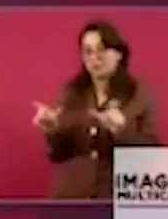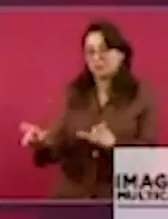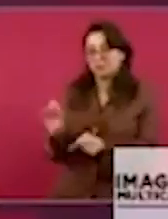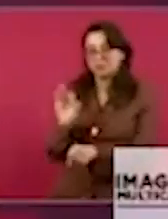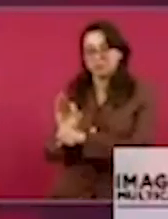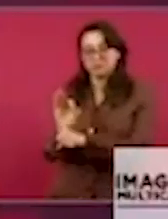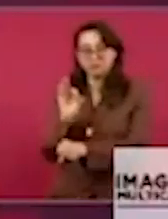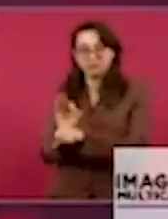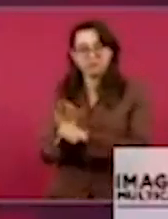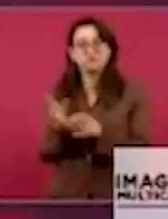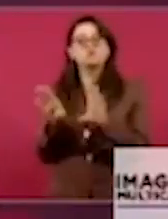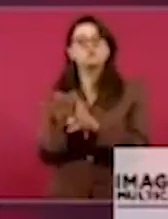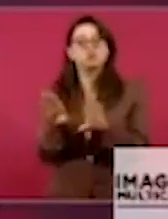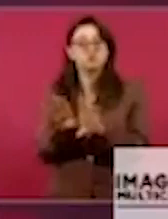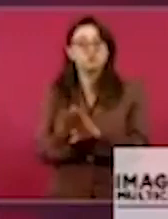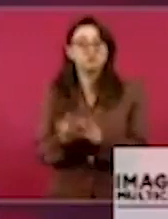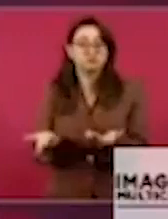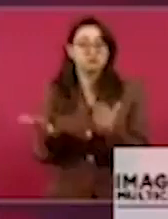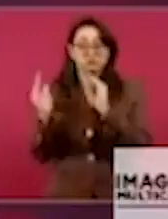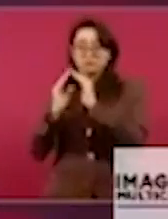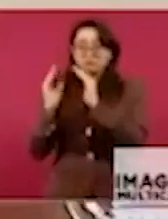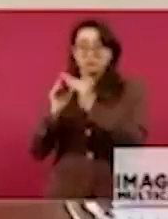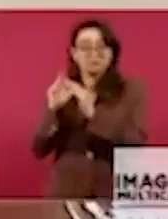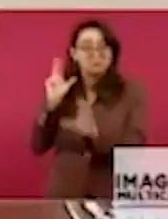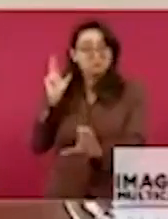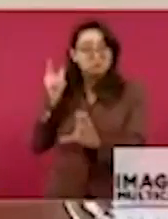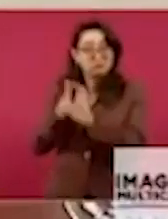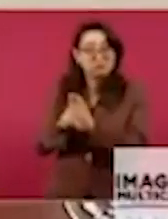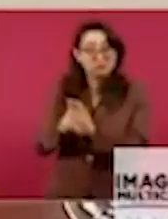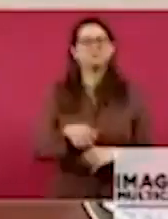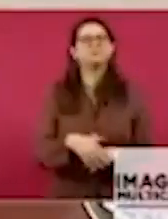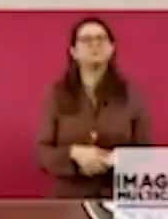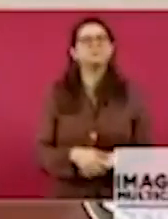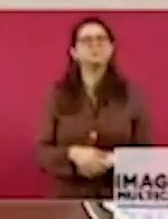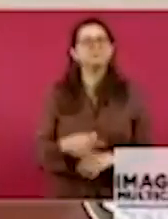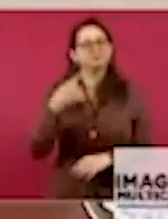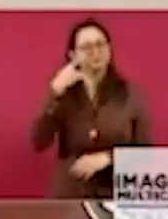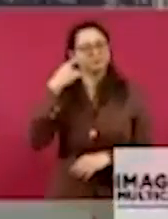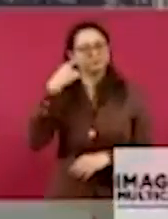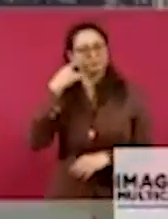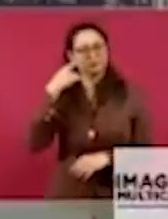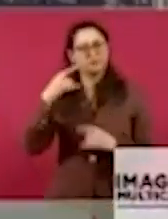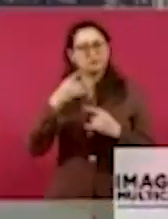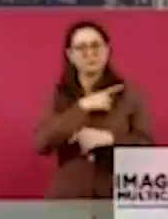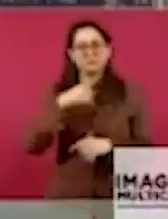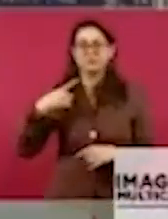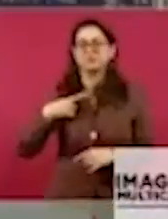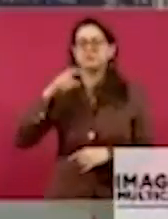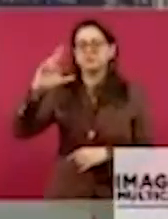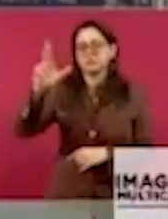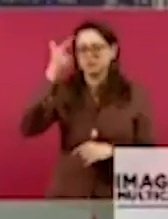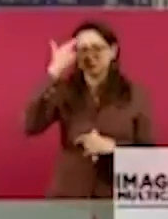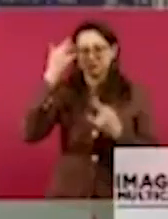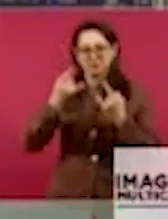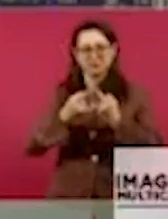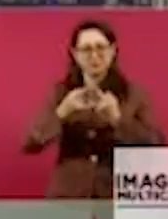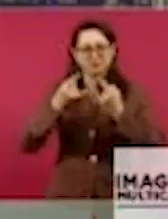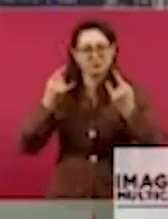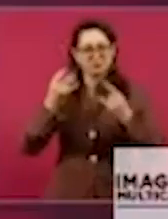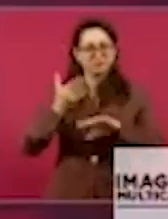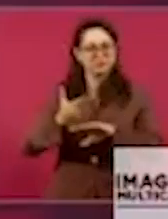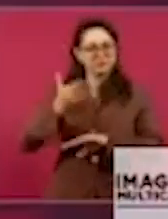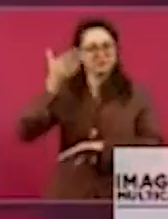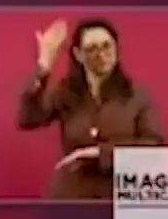se les ofrezcan opciones de trabajo y albergues, porque todos ustedes dan como